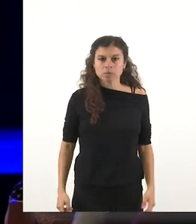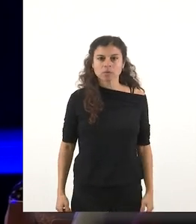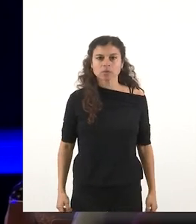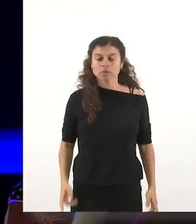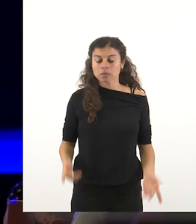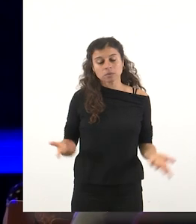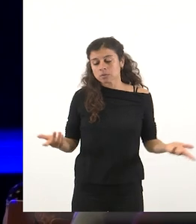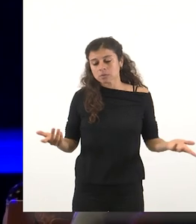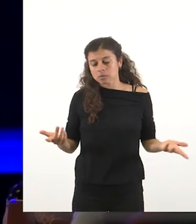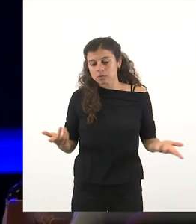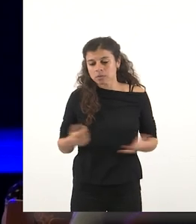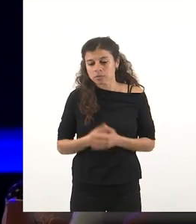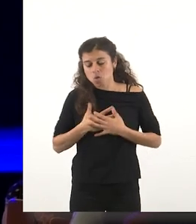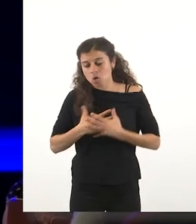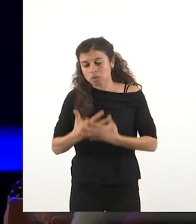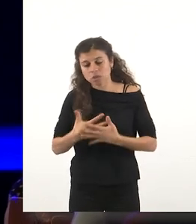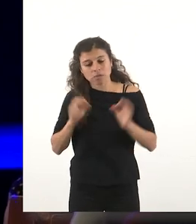Lo siento, es así.